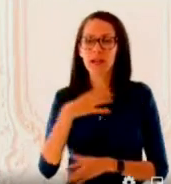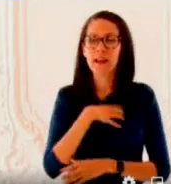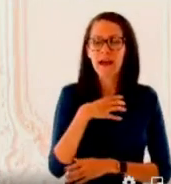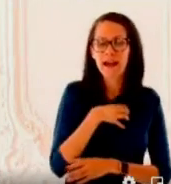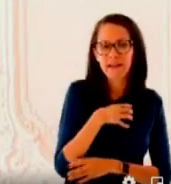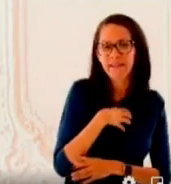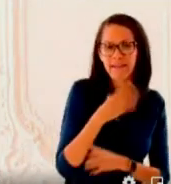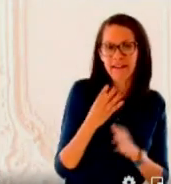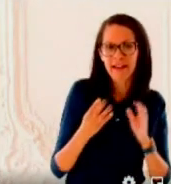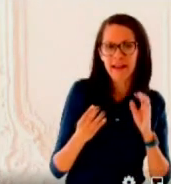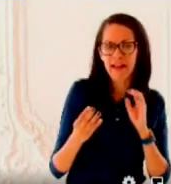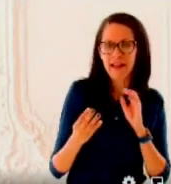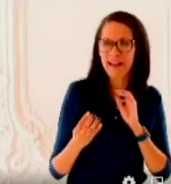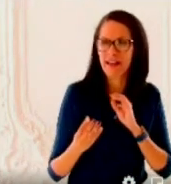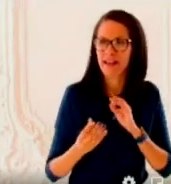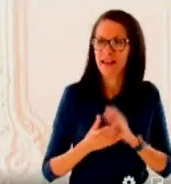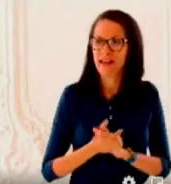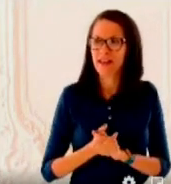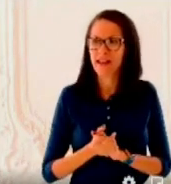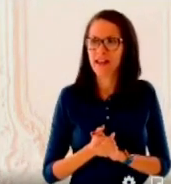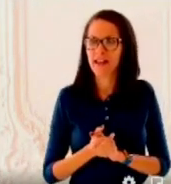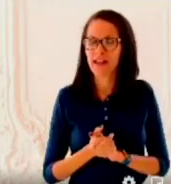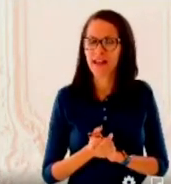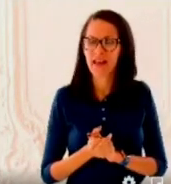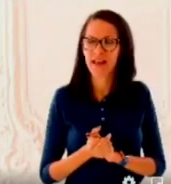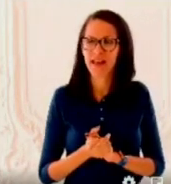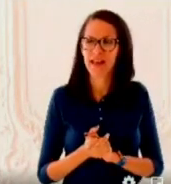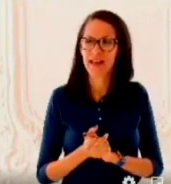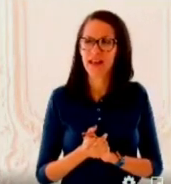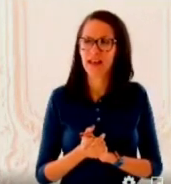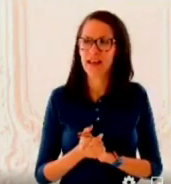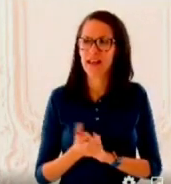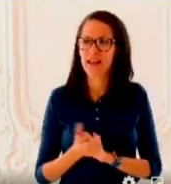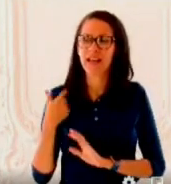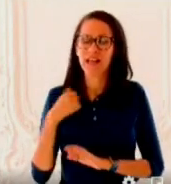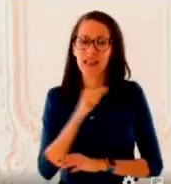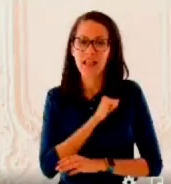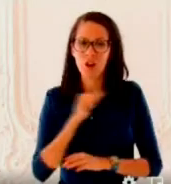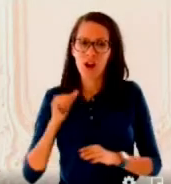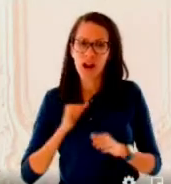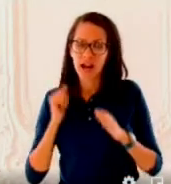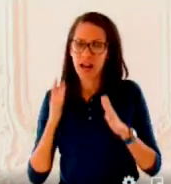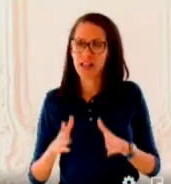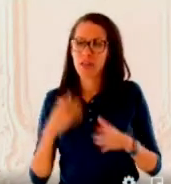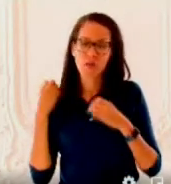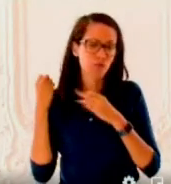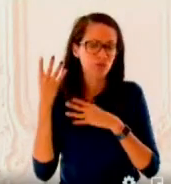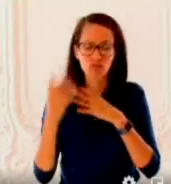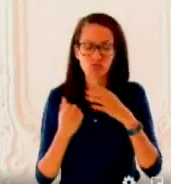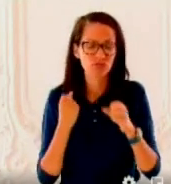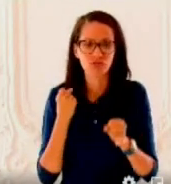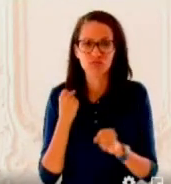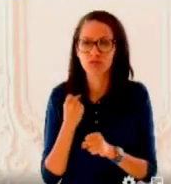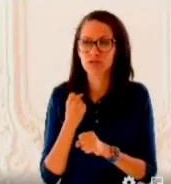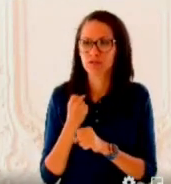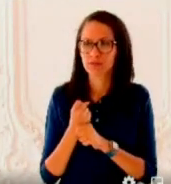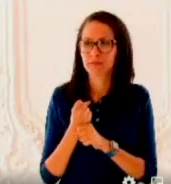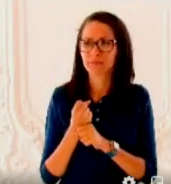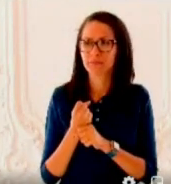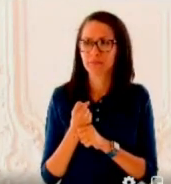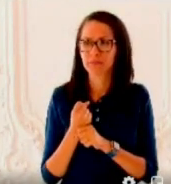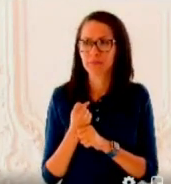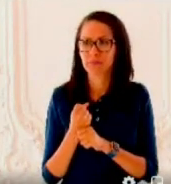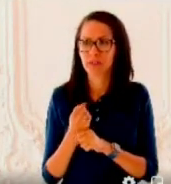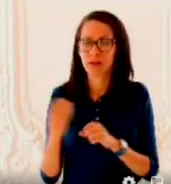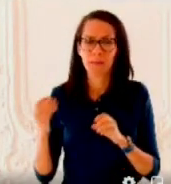posiblemente se sonría, de los alcaldes por muchos años, y va más allá del poder que tenía